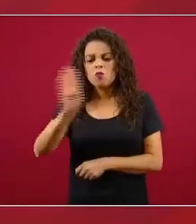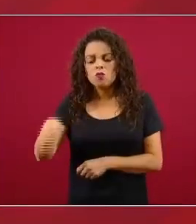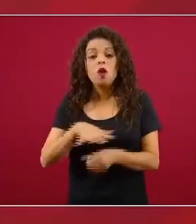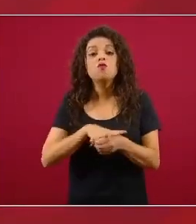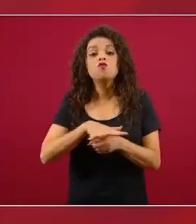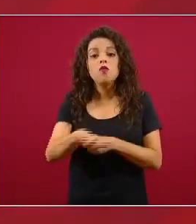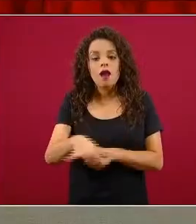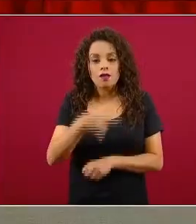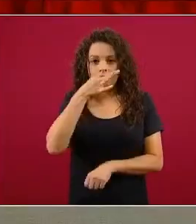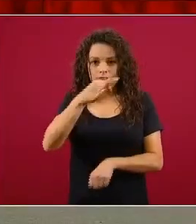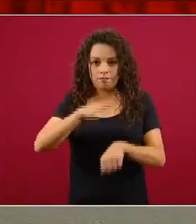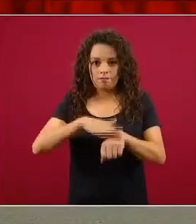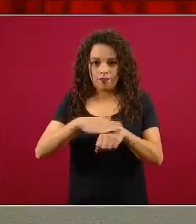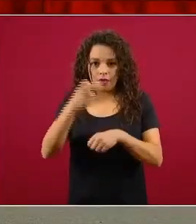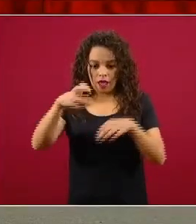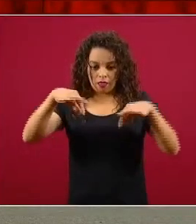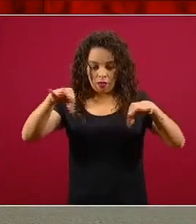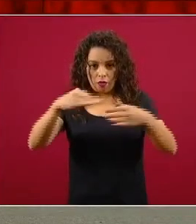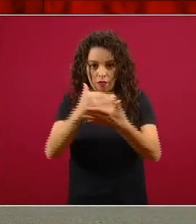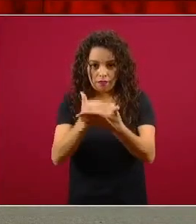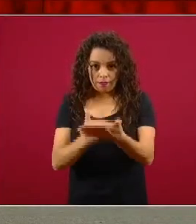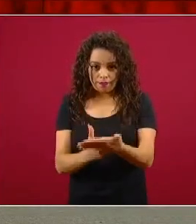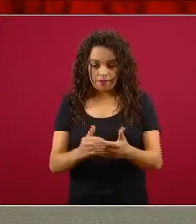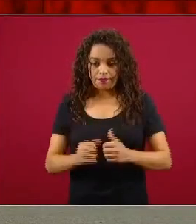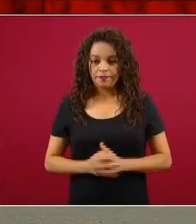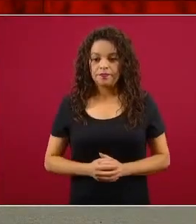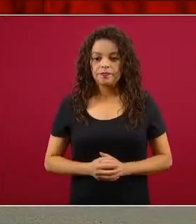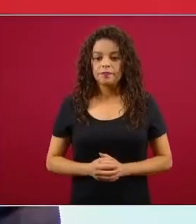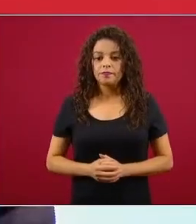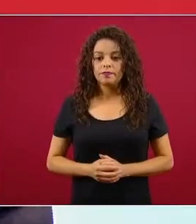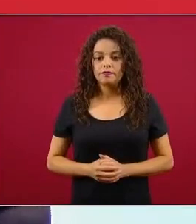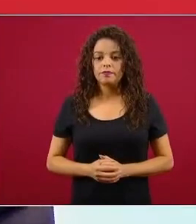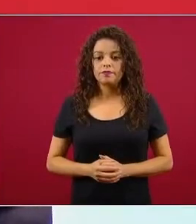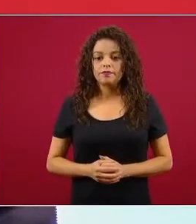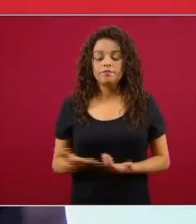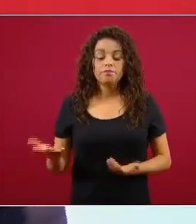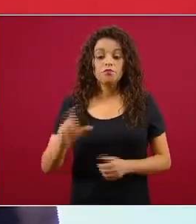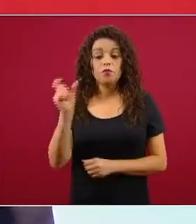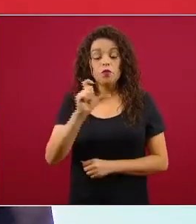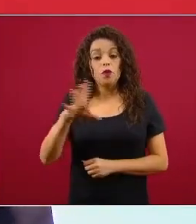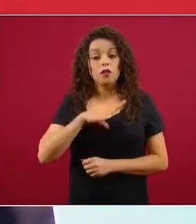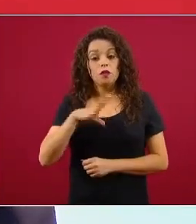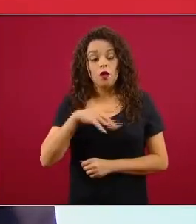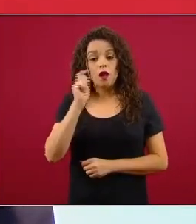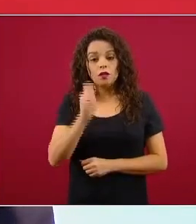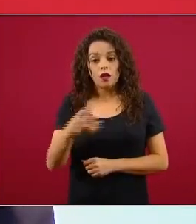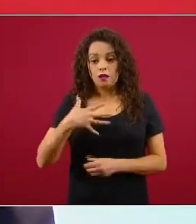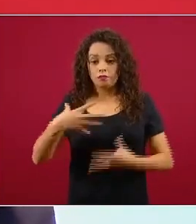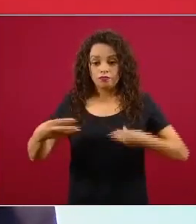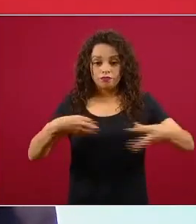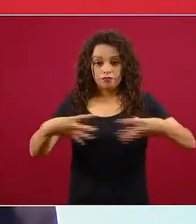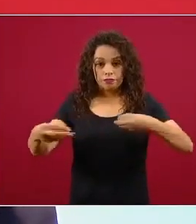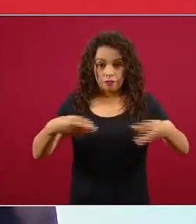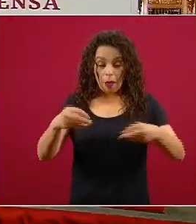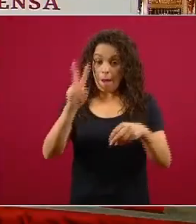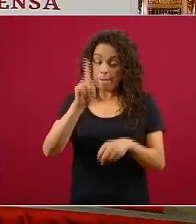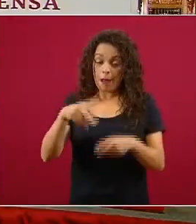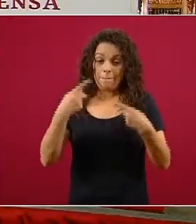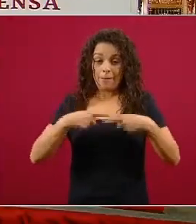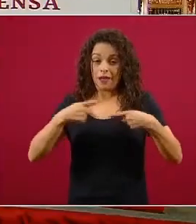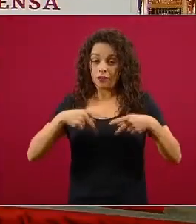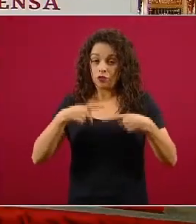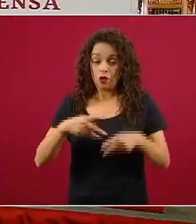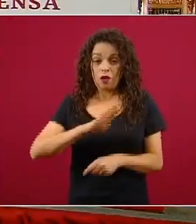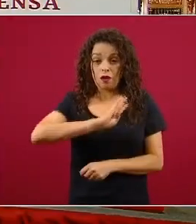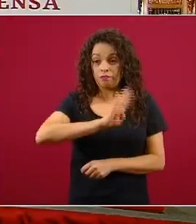Y desde luego, en la situación de una epidemia, en donde ha habido un número importante de personas que han perdido